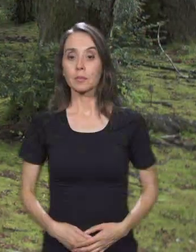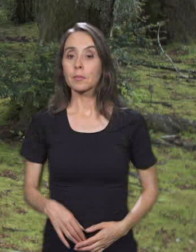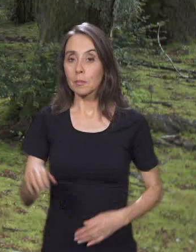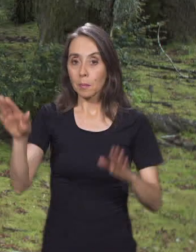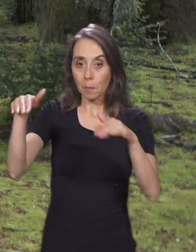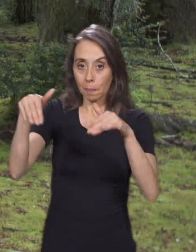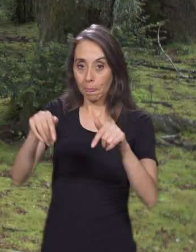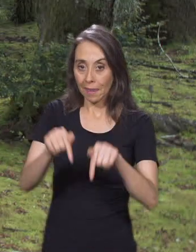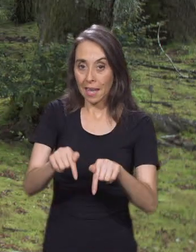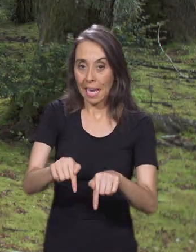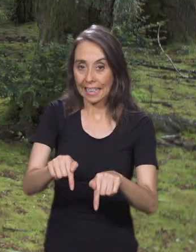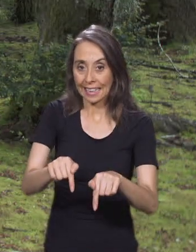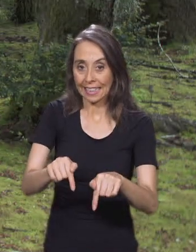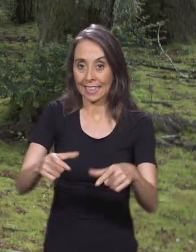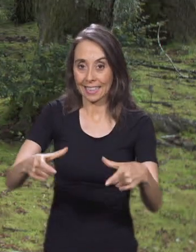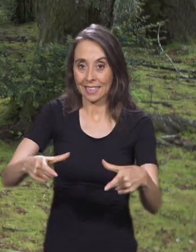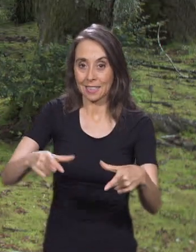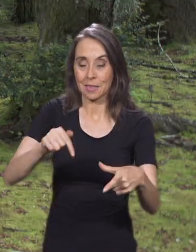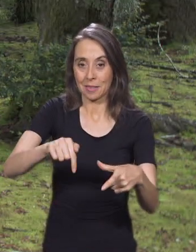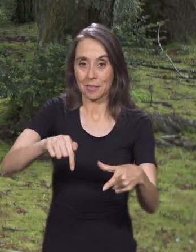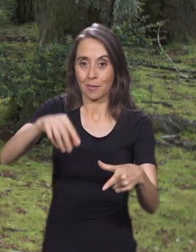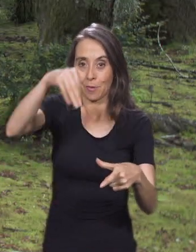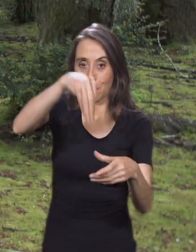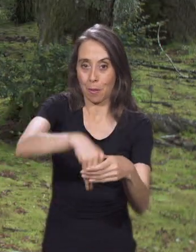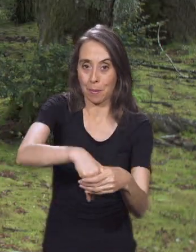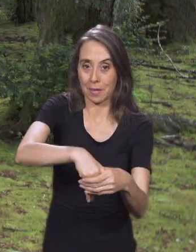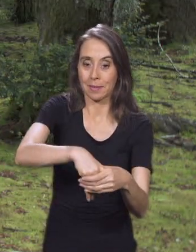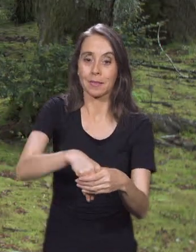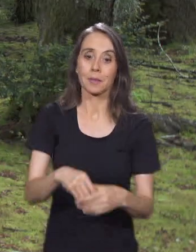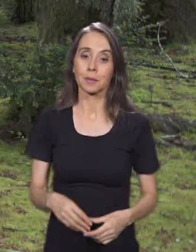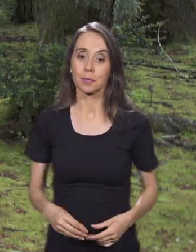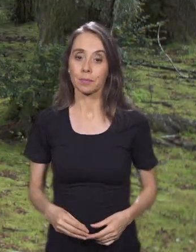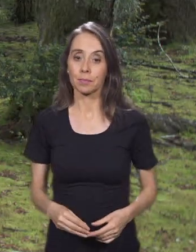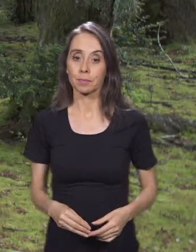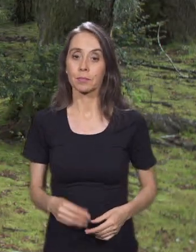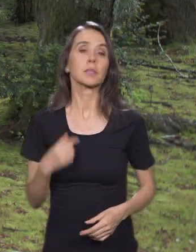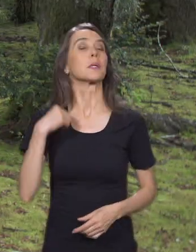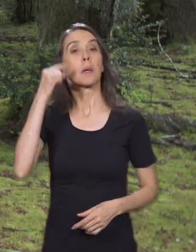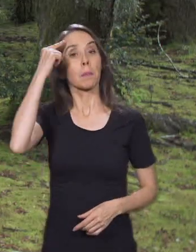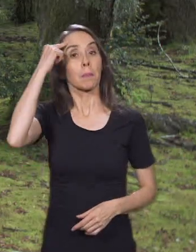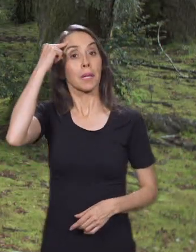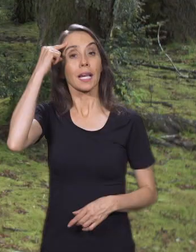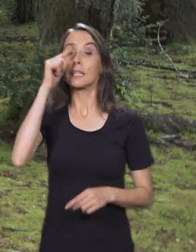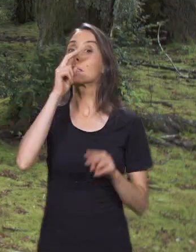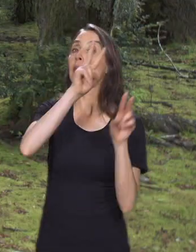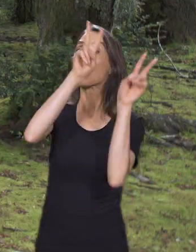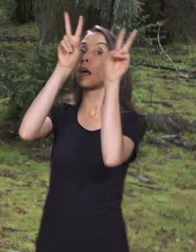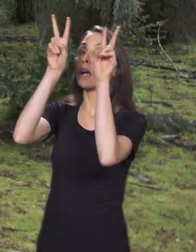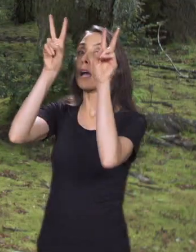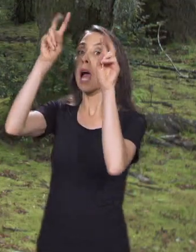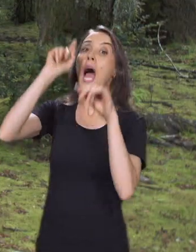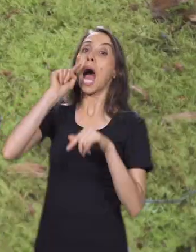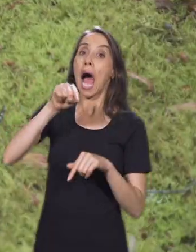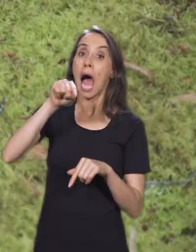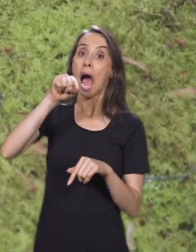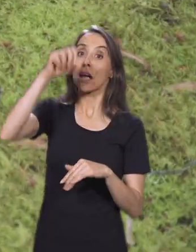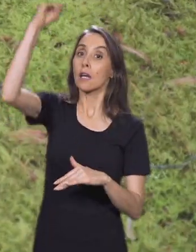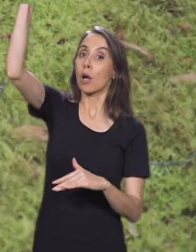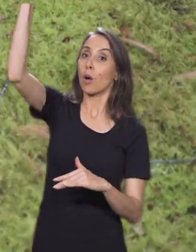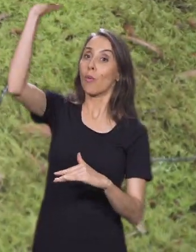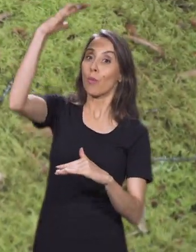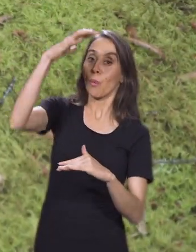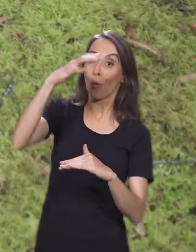Por acá, por aquí. Aquí vamos, yo pensaba que más o menos aquí podíamos por la luz.